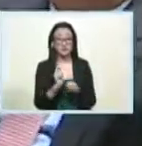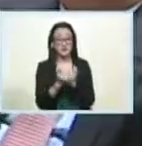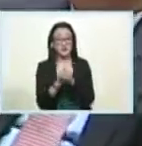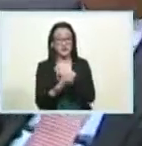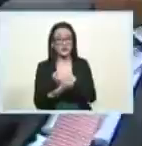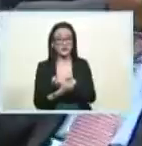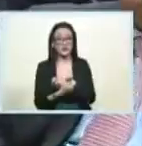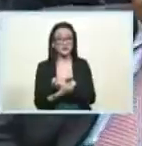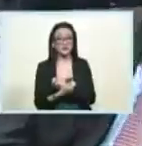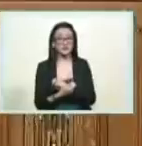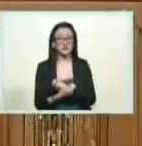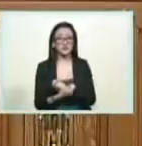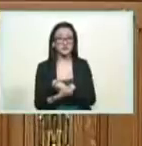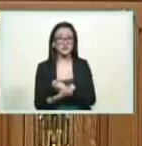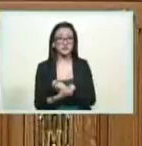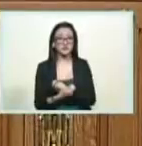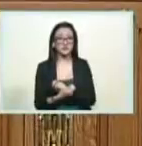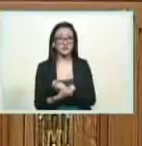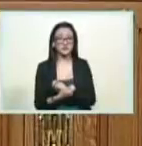renovación